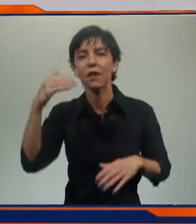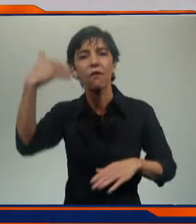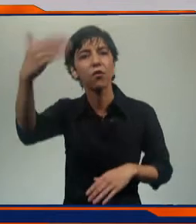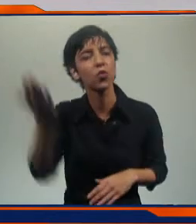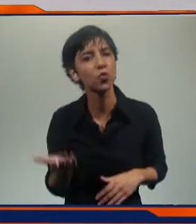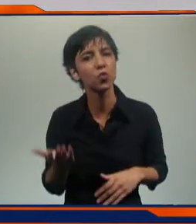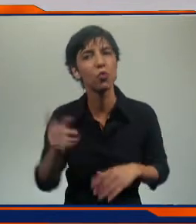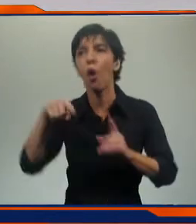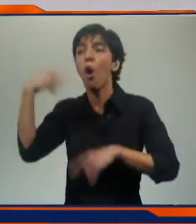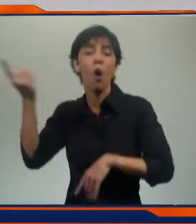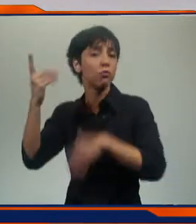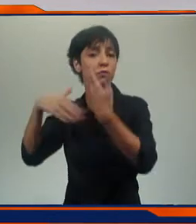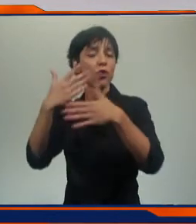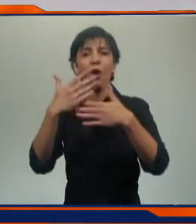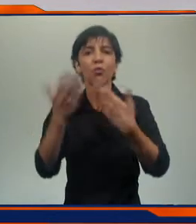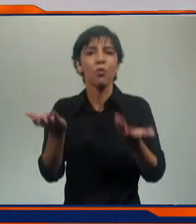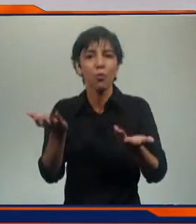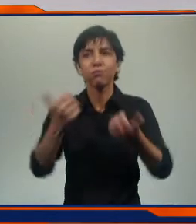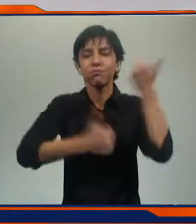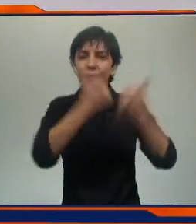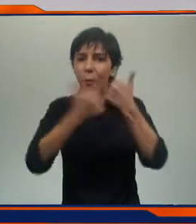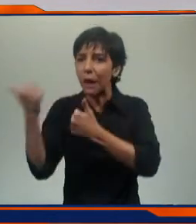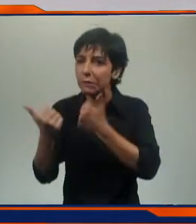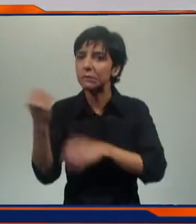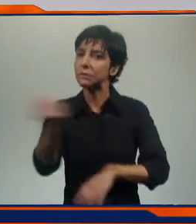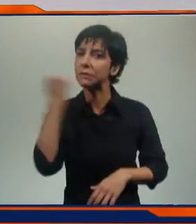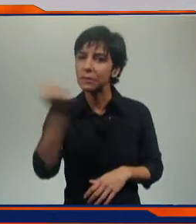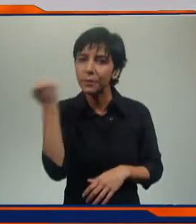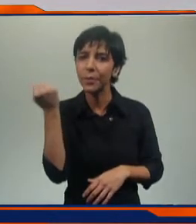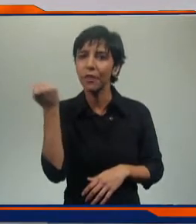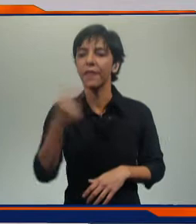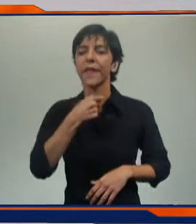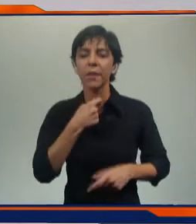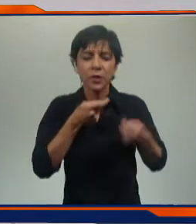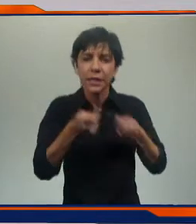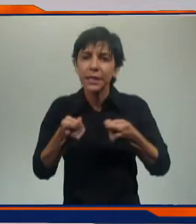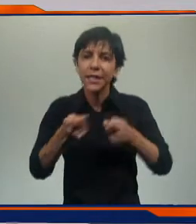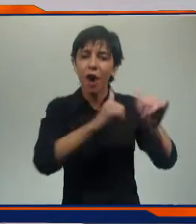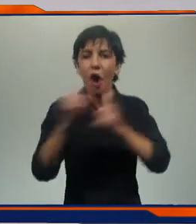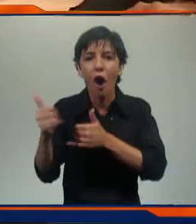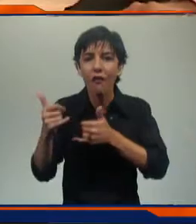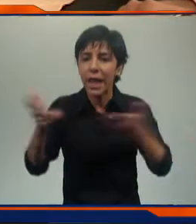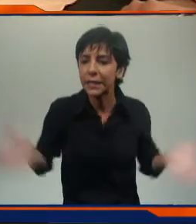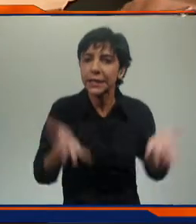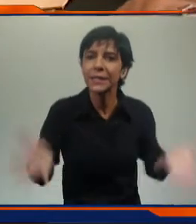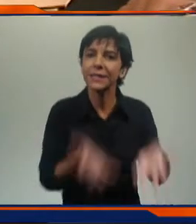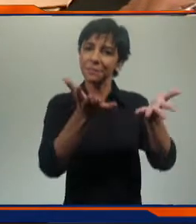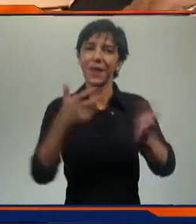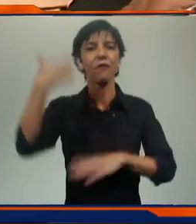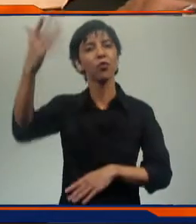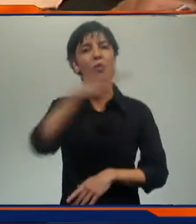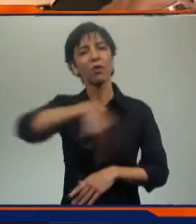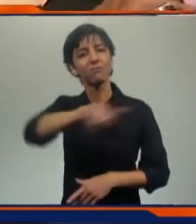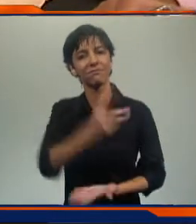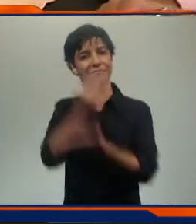en los diferentes eventos que se tienen en poder seguir impulsando y captando figuras para que sean la representación de la argentina en el mundo hoy la gran